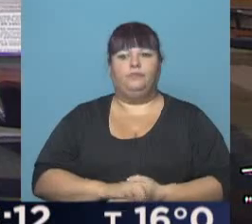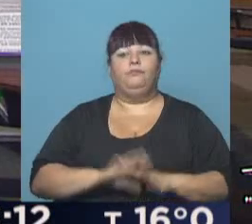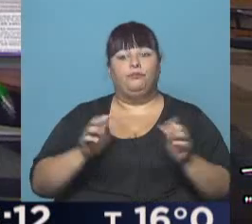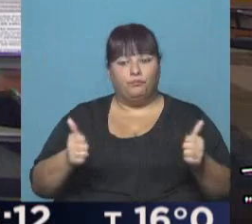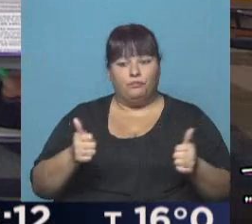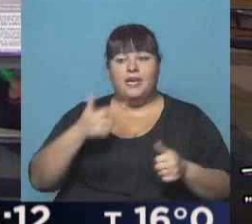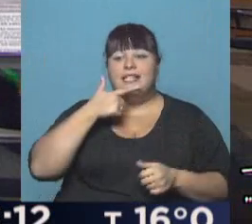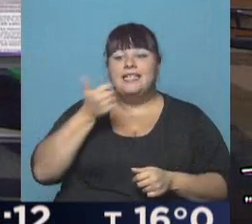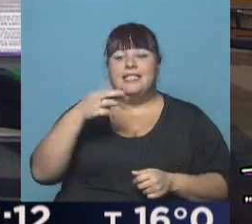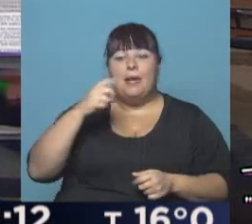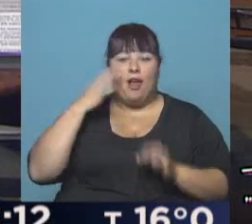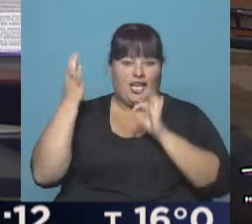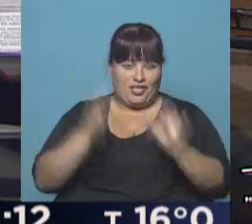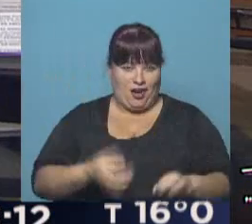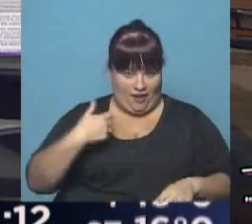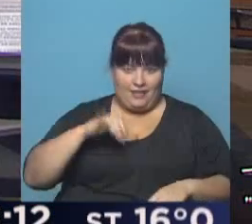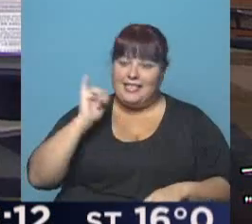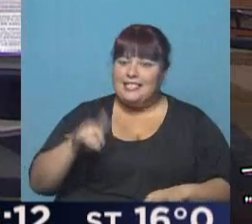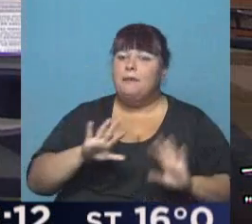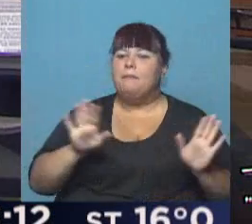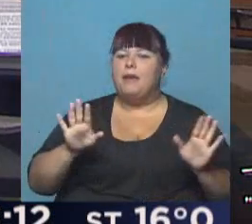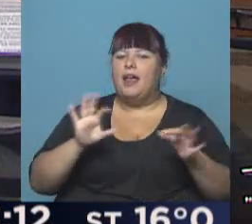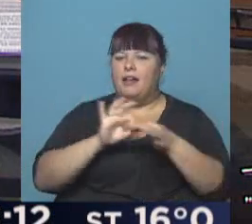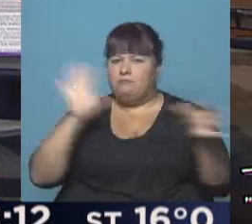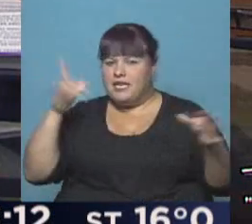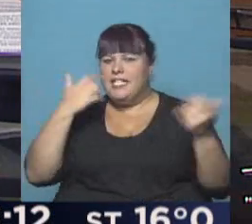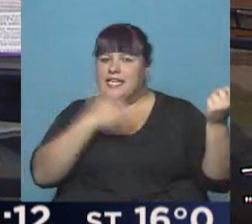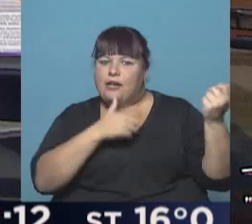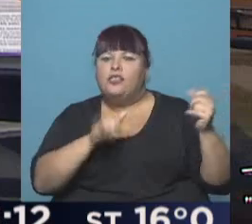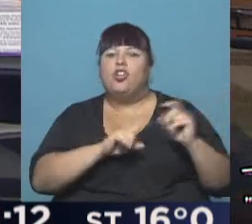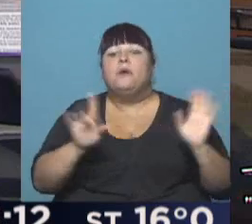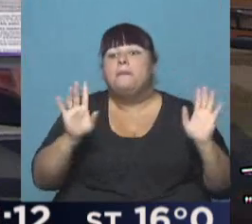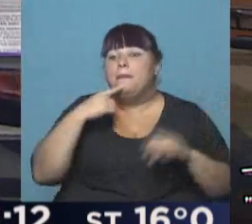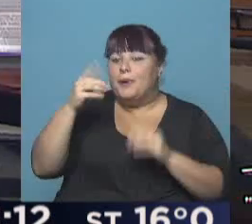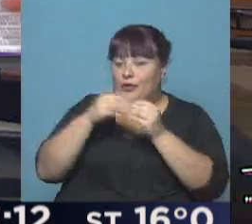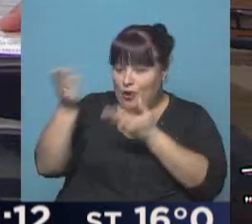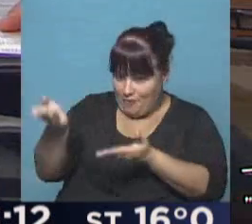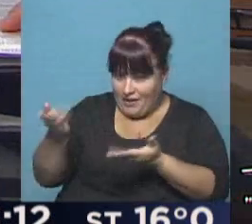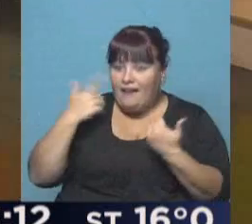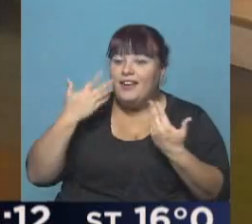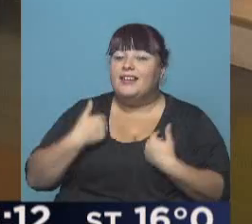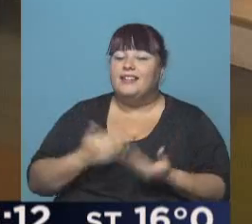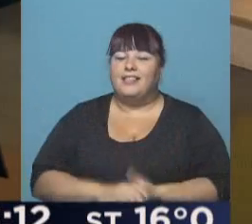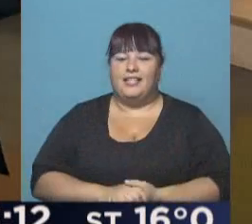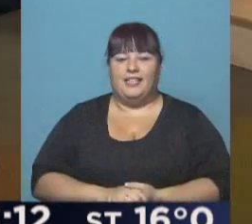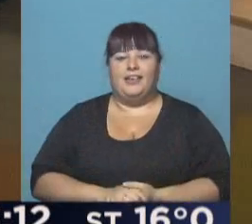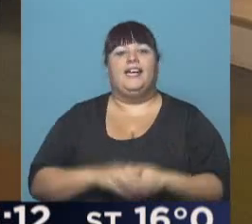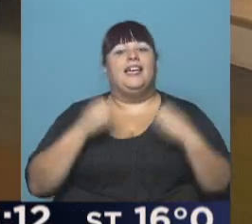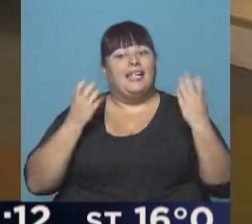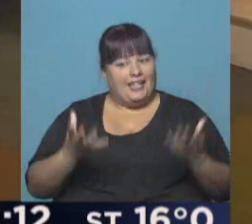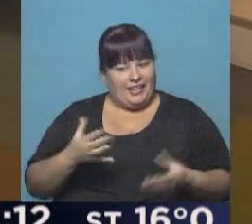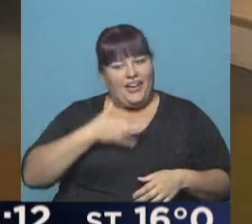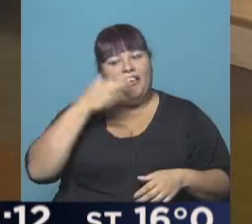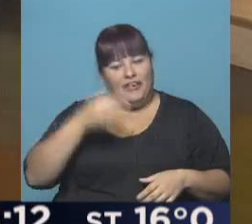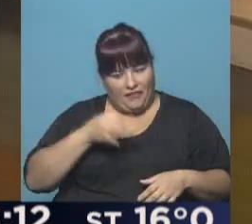Bueno, Sampaoli está entre nosotros. Claro que sí, pero ¿ya se desvinculó del Sevilla o todavía no? Se lo preguntamos a Juan Carlos Fernández. Juan. ¿Cómo le va? Es